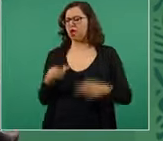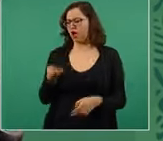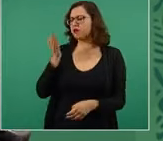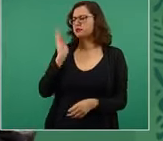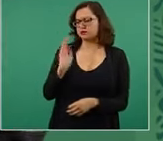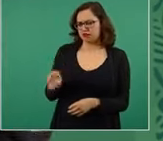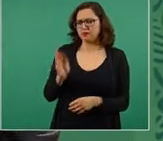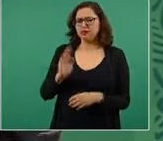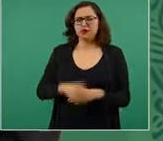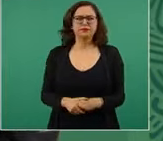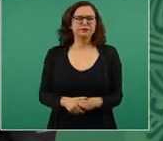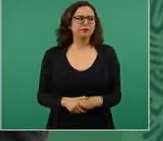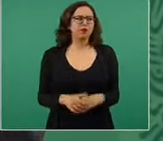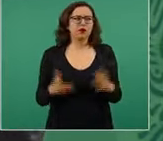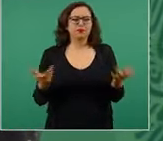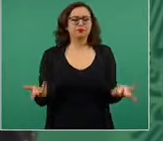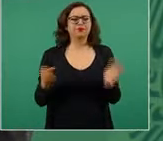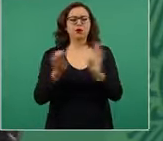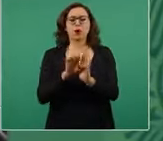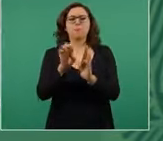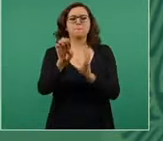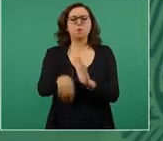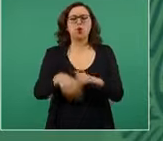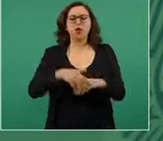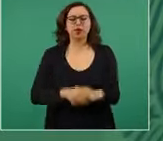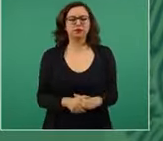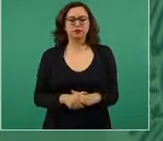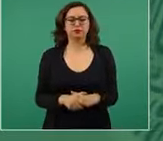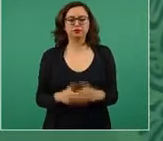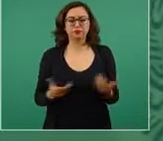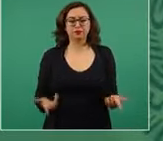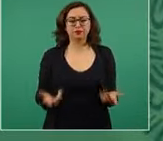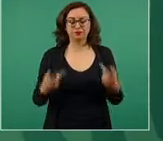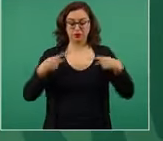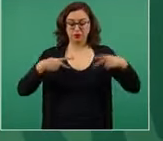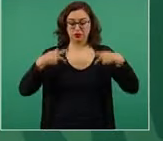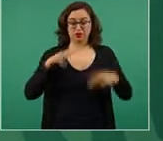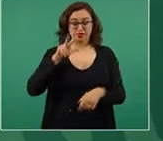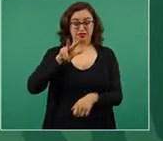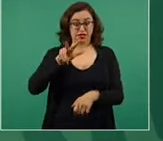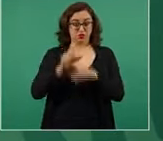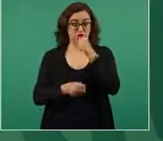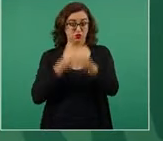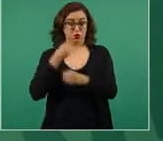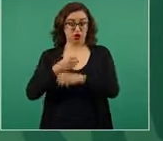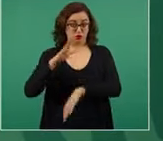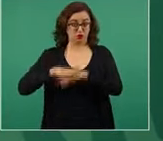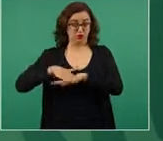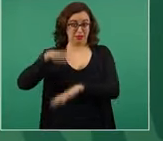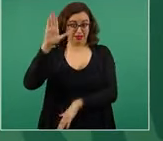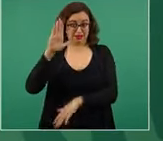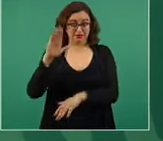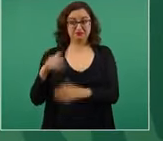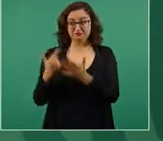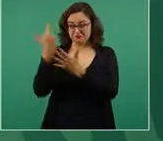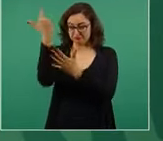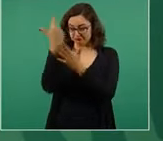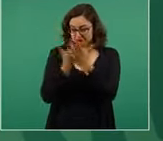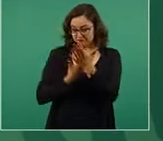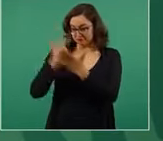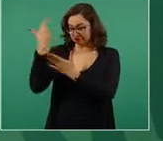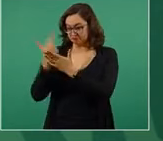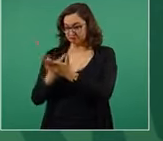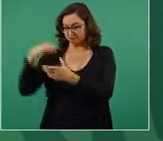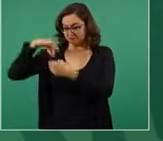Vamos a decir, hasta un 20% del padrón